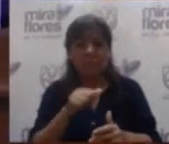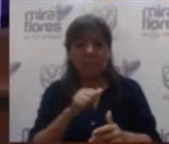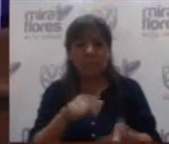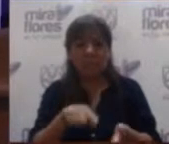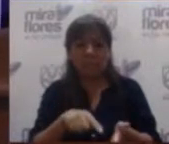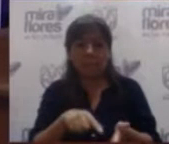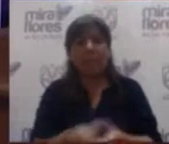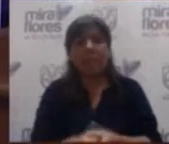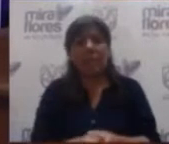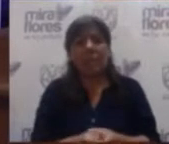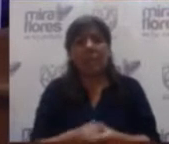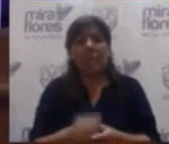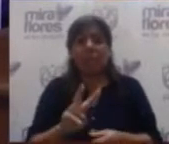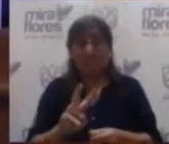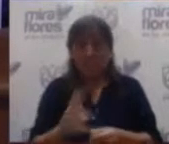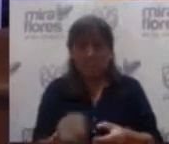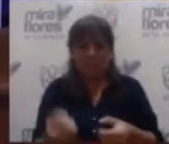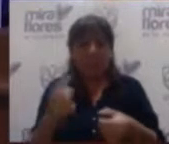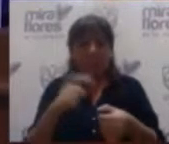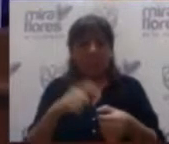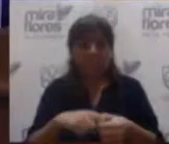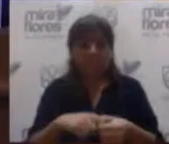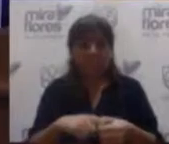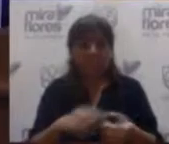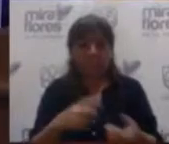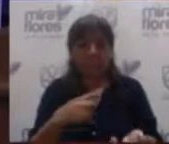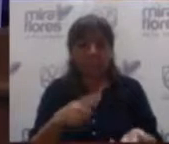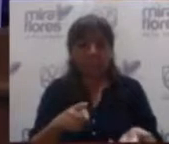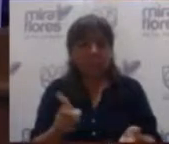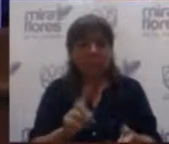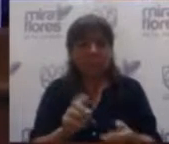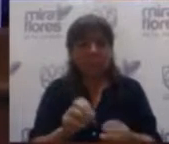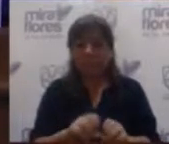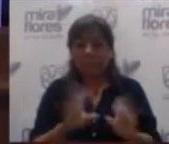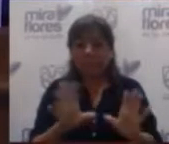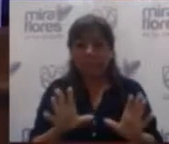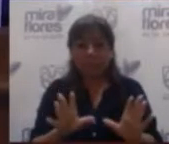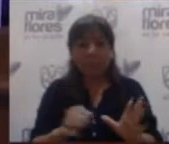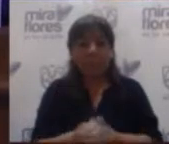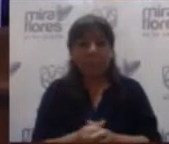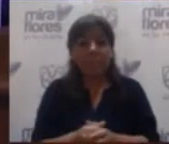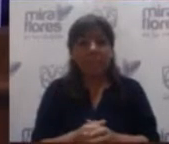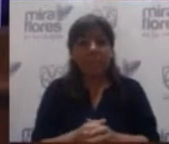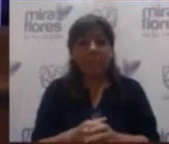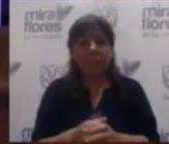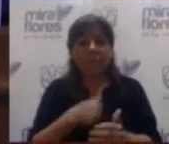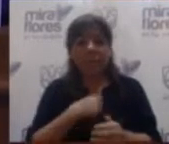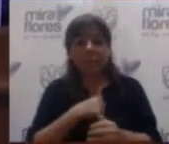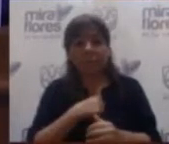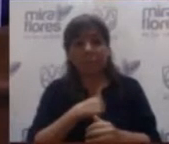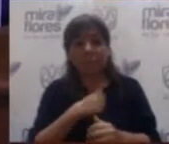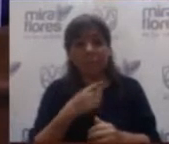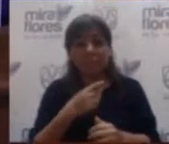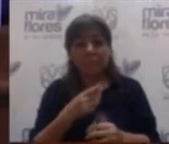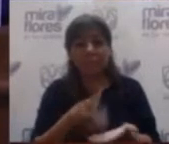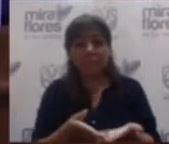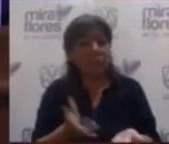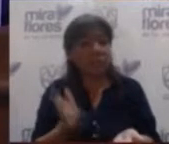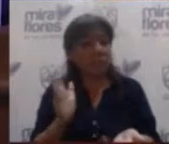En la segunda intervención no está claro el asunto. Lamentablemente no existe el audio de esto, no lo he podido